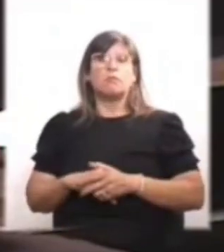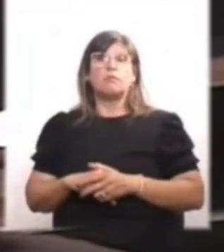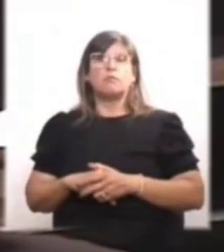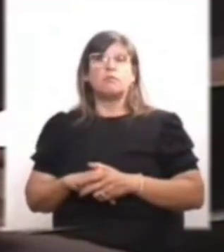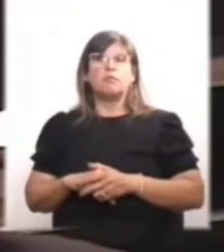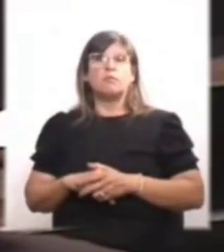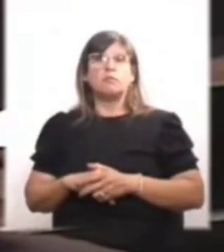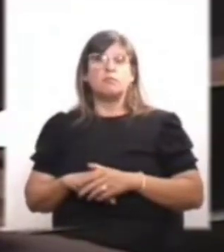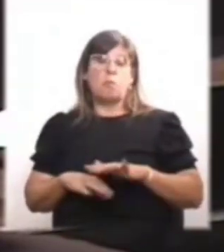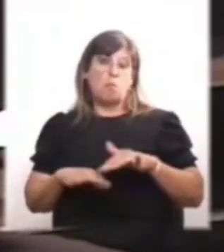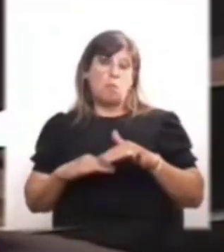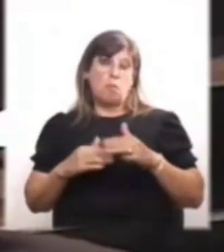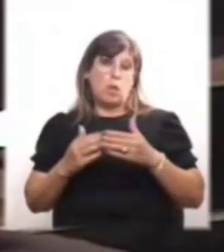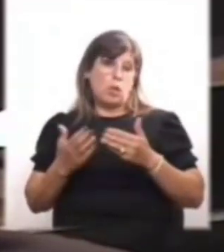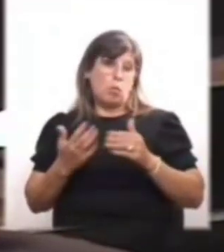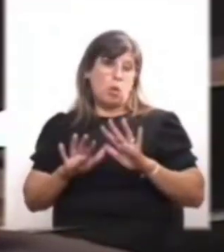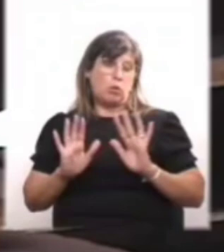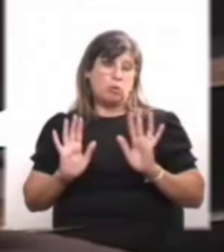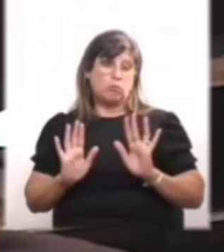el que fuere,